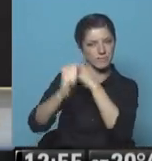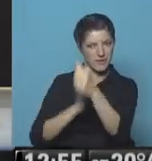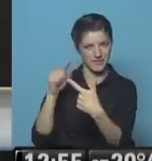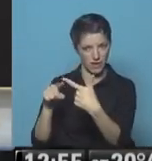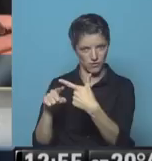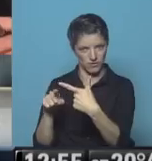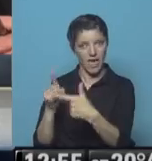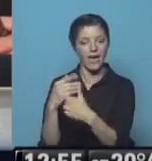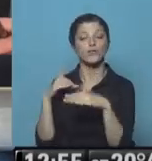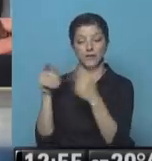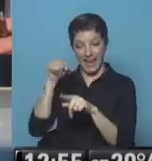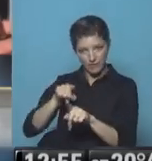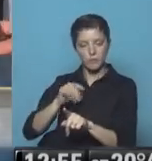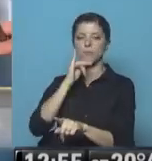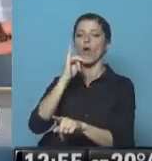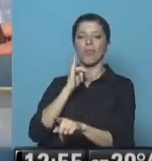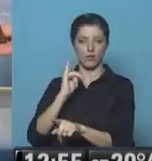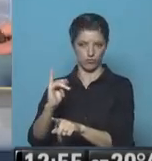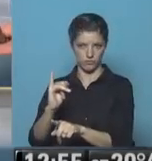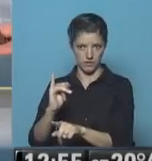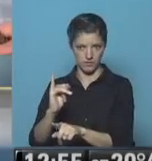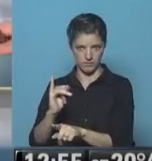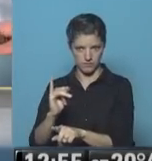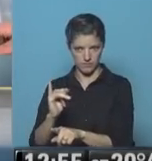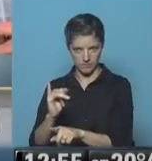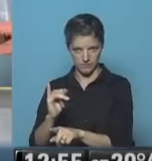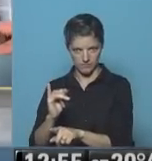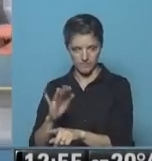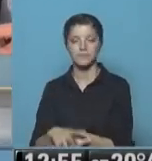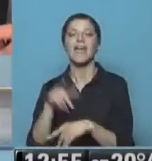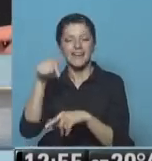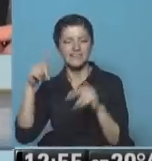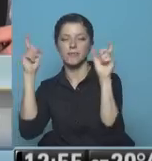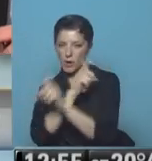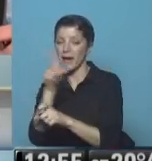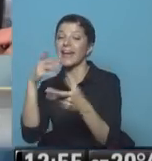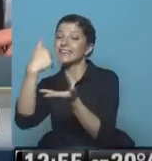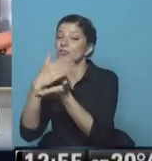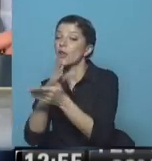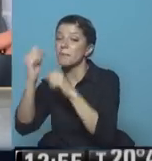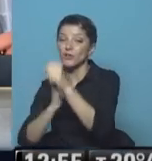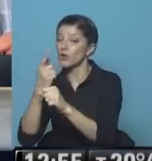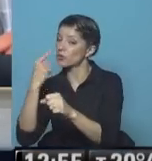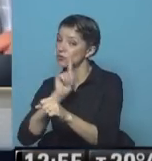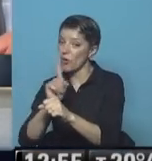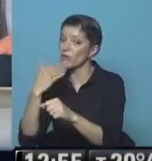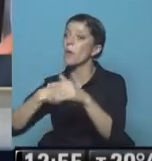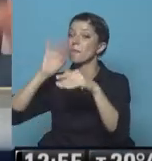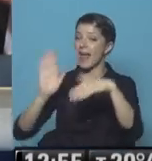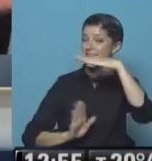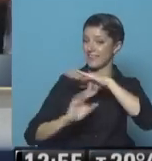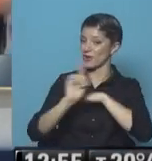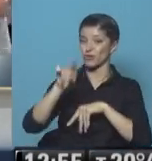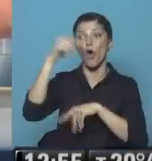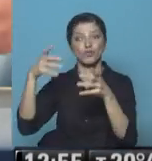es justamente este sector empresario de las clases dominantes. Este es el problema, y por ahí también puede estar una pista de